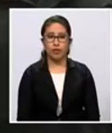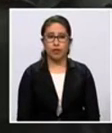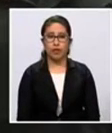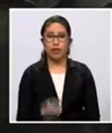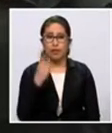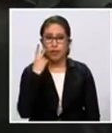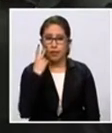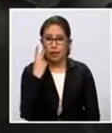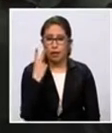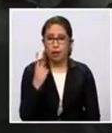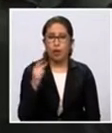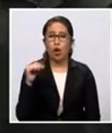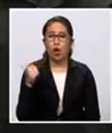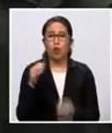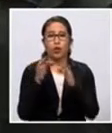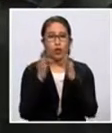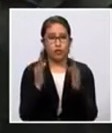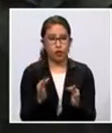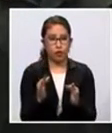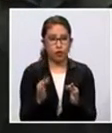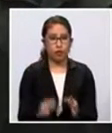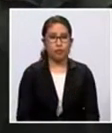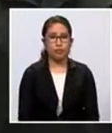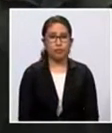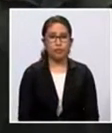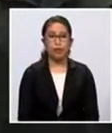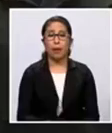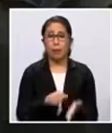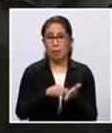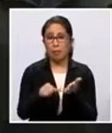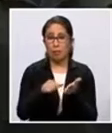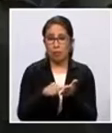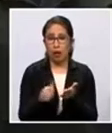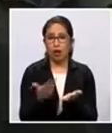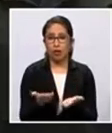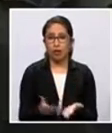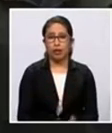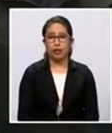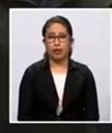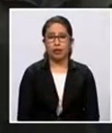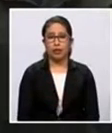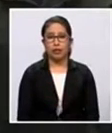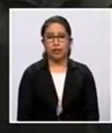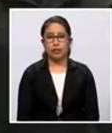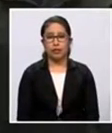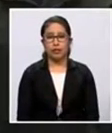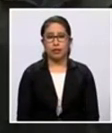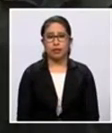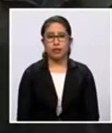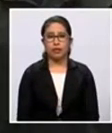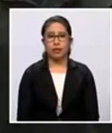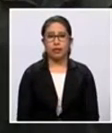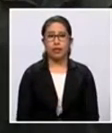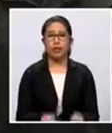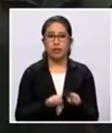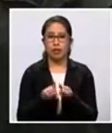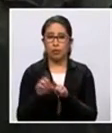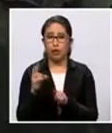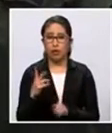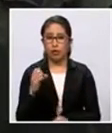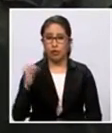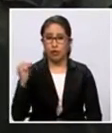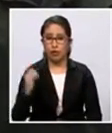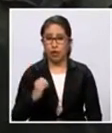de administradoras de los fondos de pensiones y el 2% del aporte patronal público-privado para la